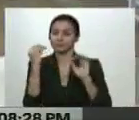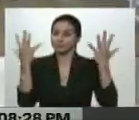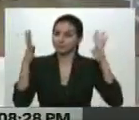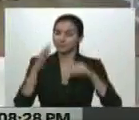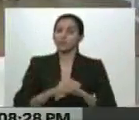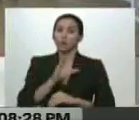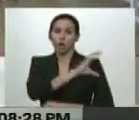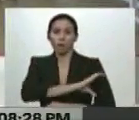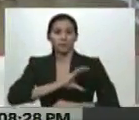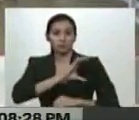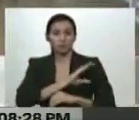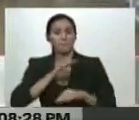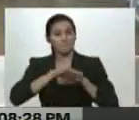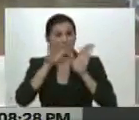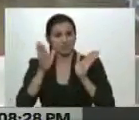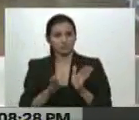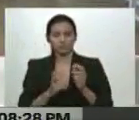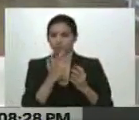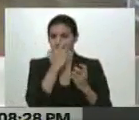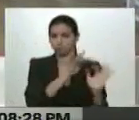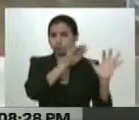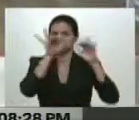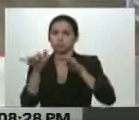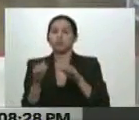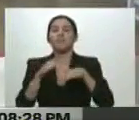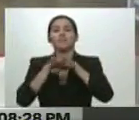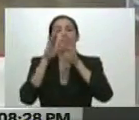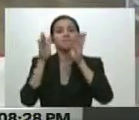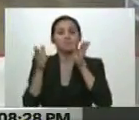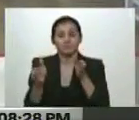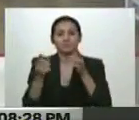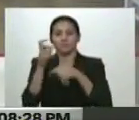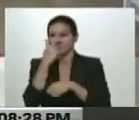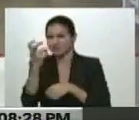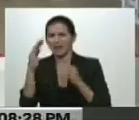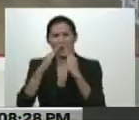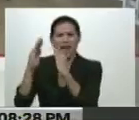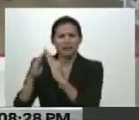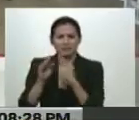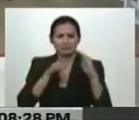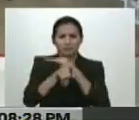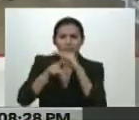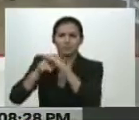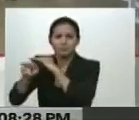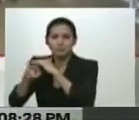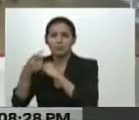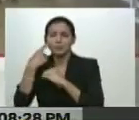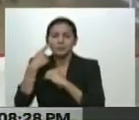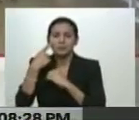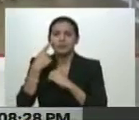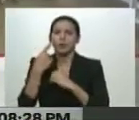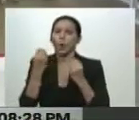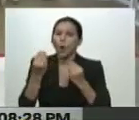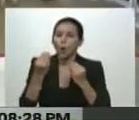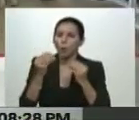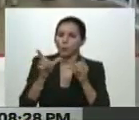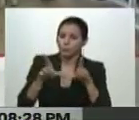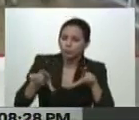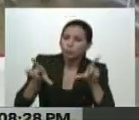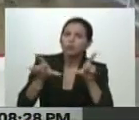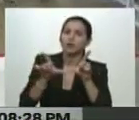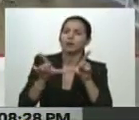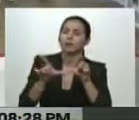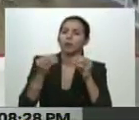Esta comisión ministerial que realizó la visita casa por casa estableció el siguiente acuerdo: inspeccionar el estado físico, así como la